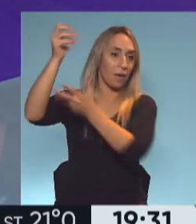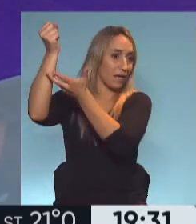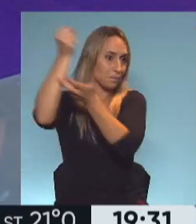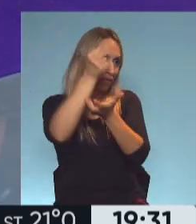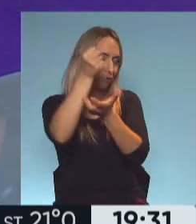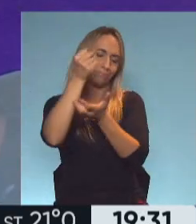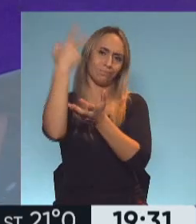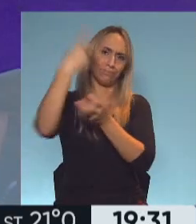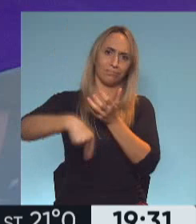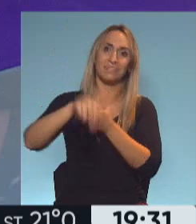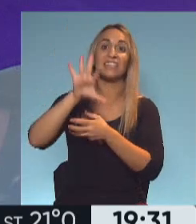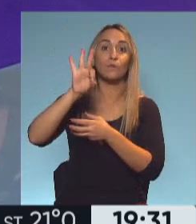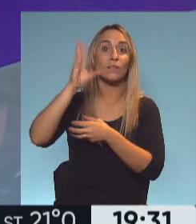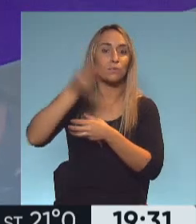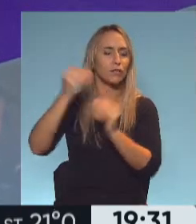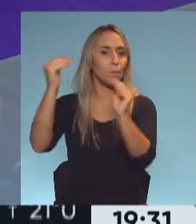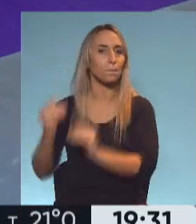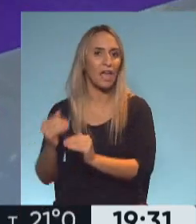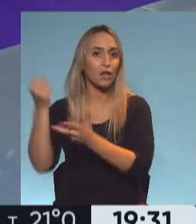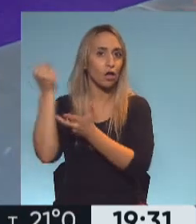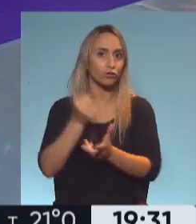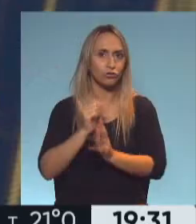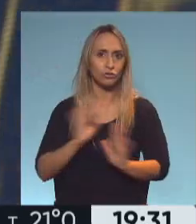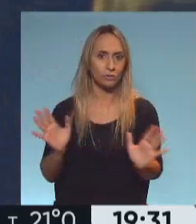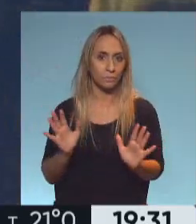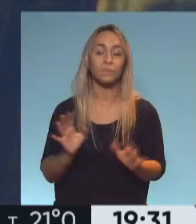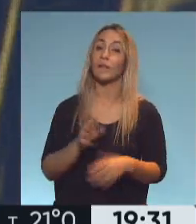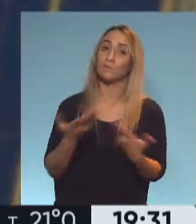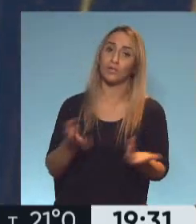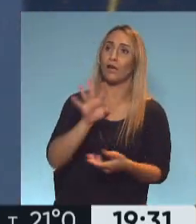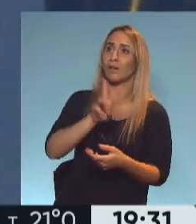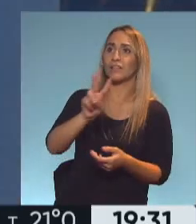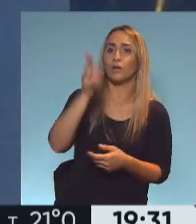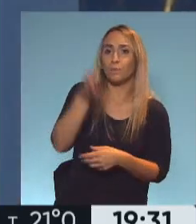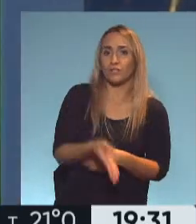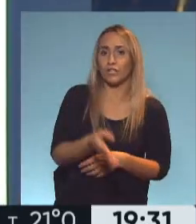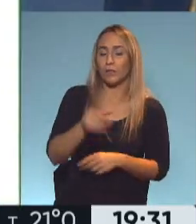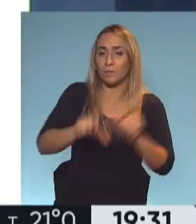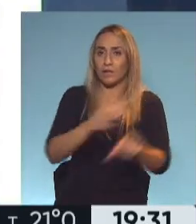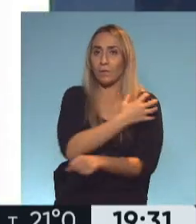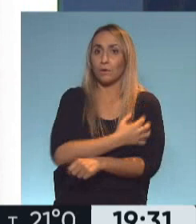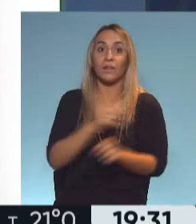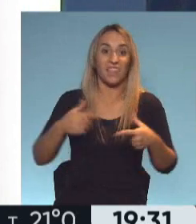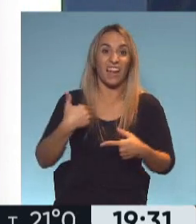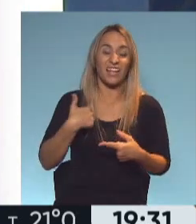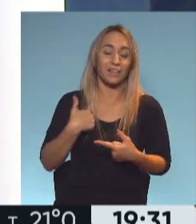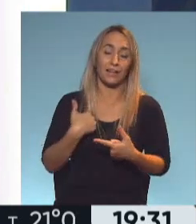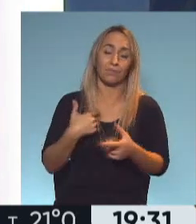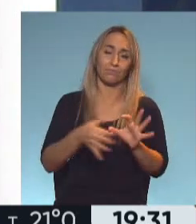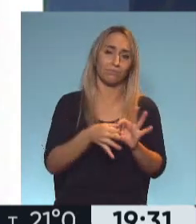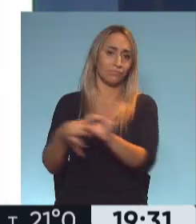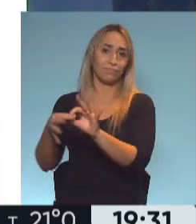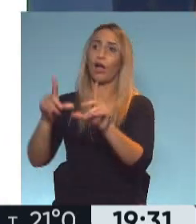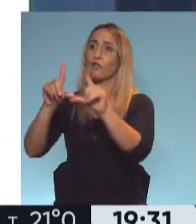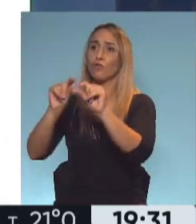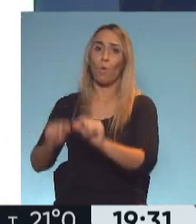al 50%. El 42% de pobres en nuestro país no hace más que ratificar que tengamos el número, que ratificar lo que se